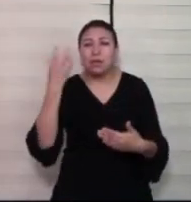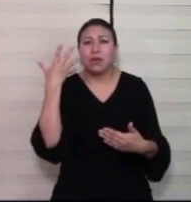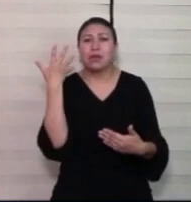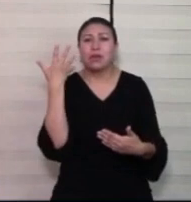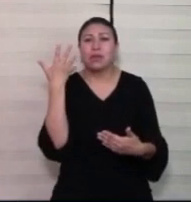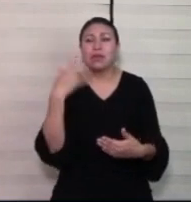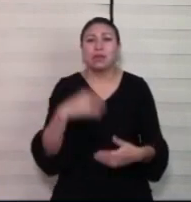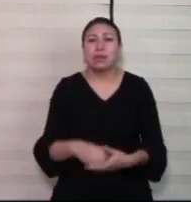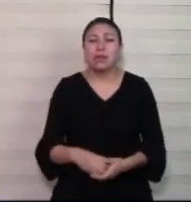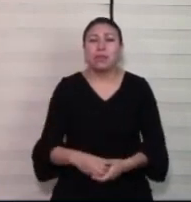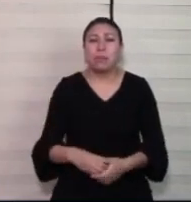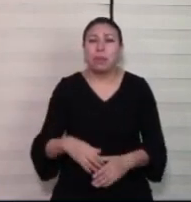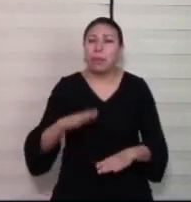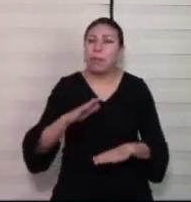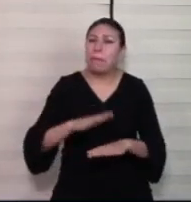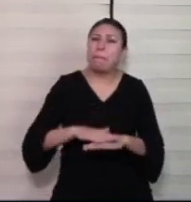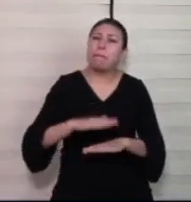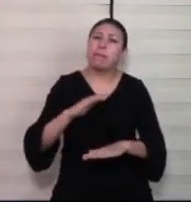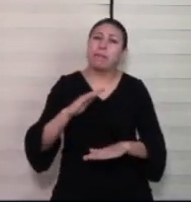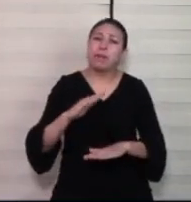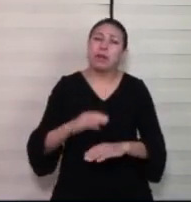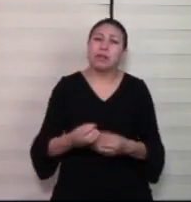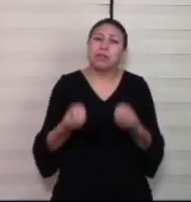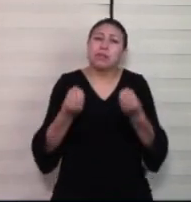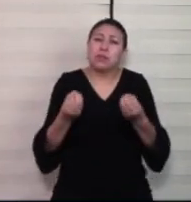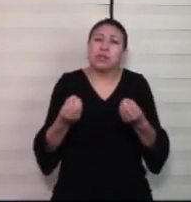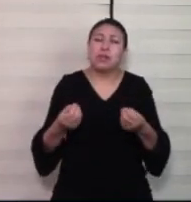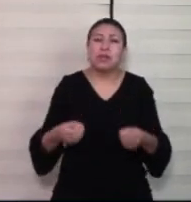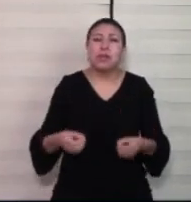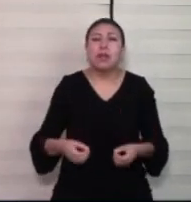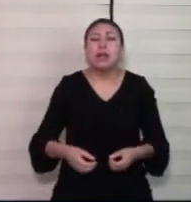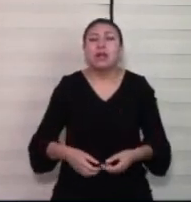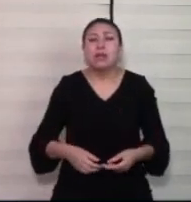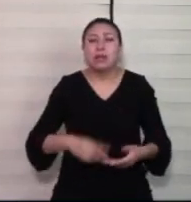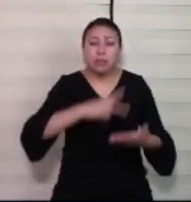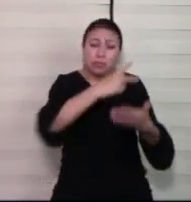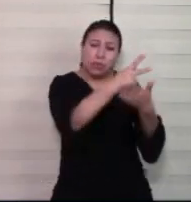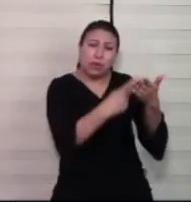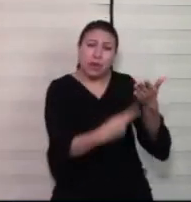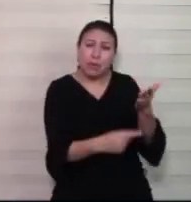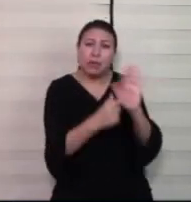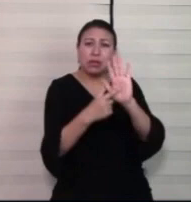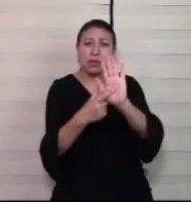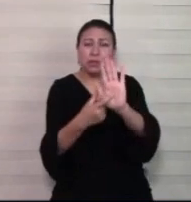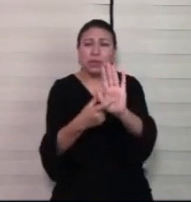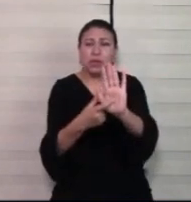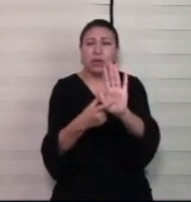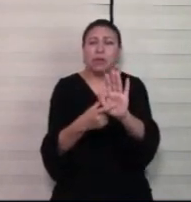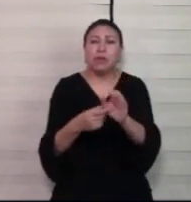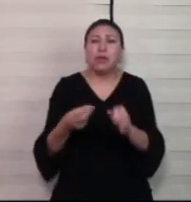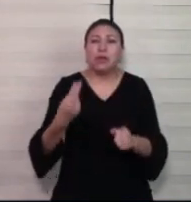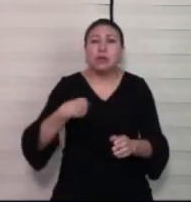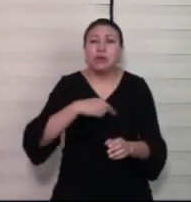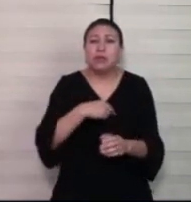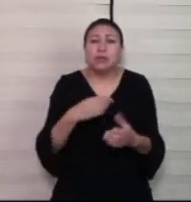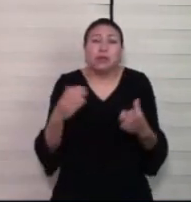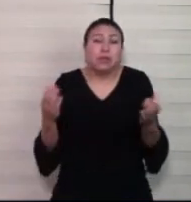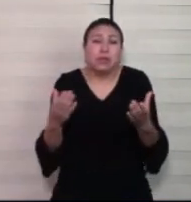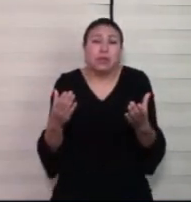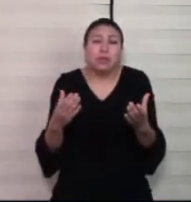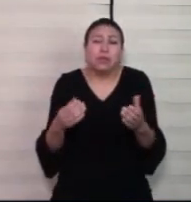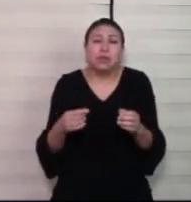Y más todavía, muchos de los programas que presentamos los hacemos sin ver al